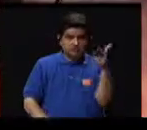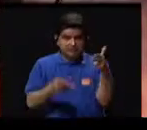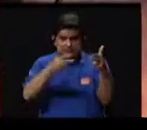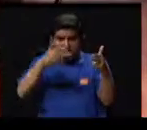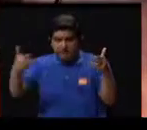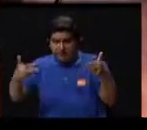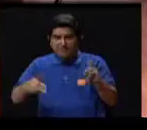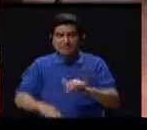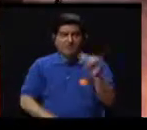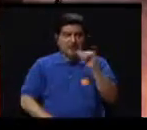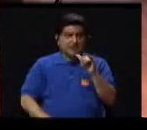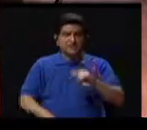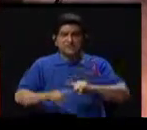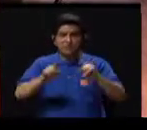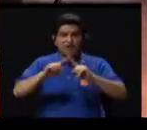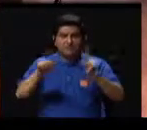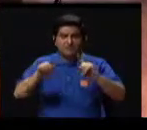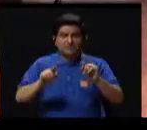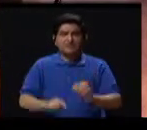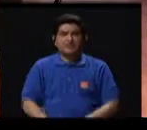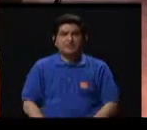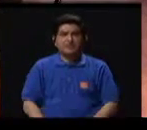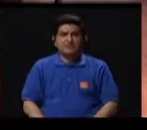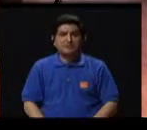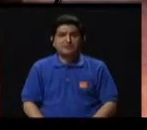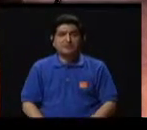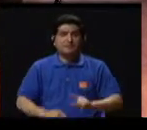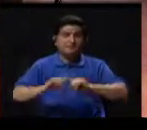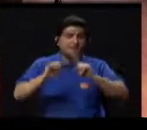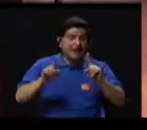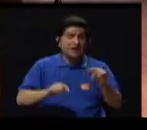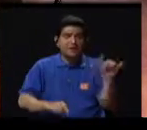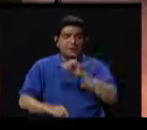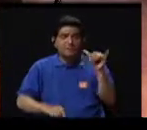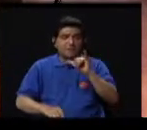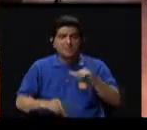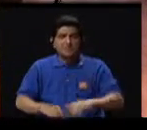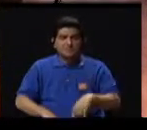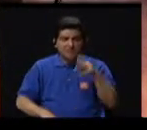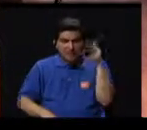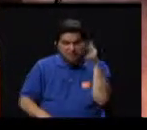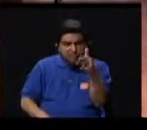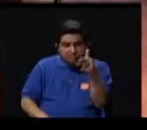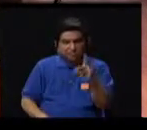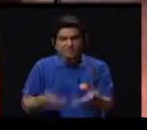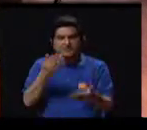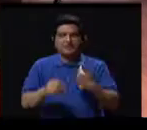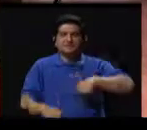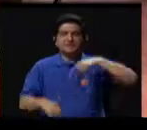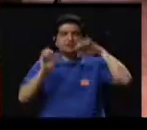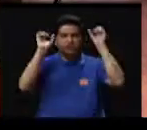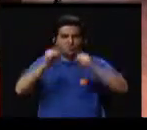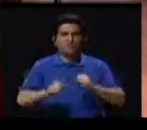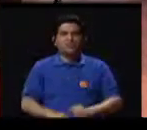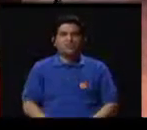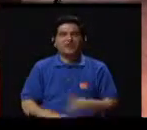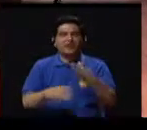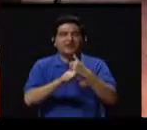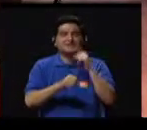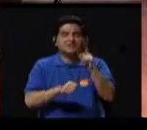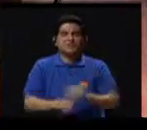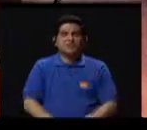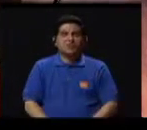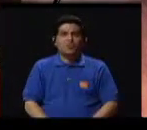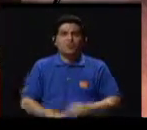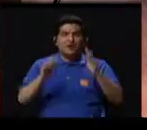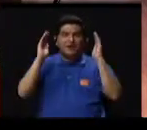muchos momentos de las mismas tomas. O sea, realmente sí era mucho material el que teníamos, pero, o sea, pudimos haber hecho un largo perfectamente